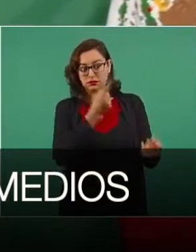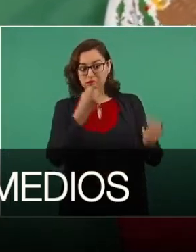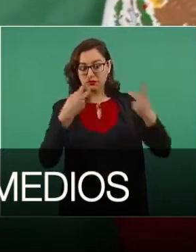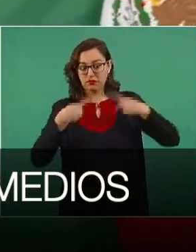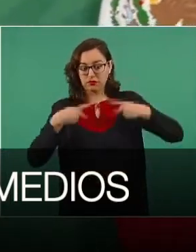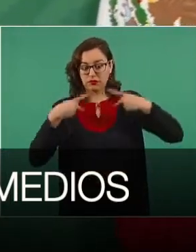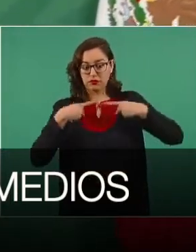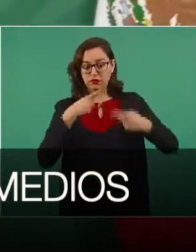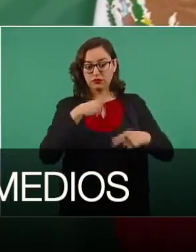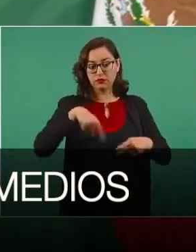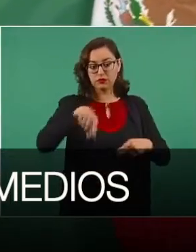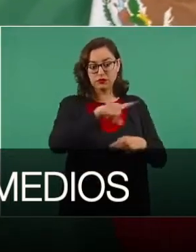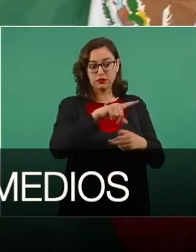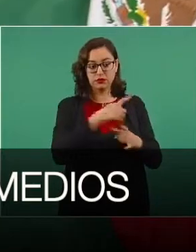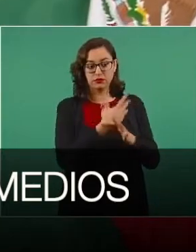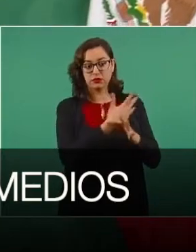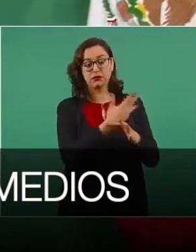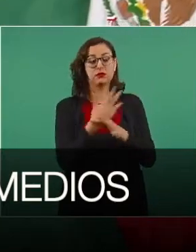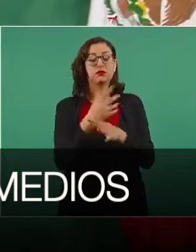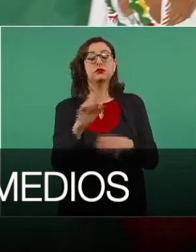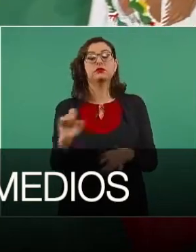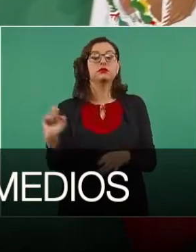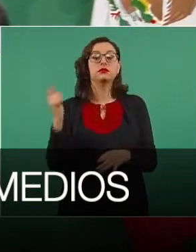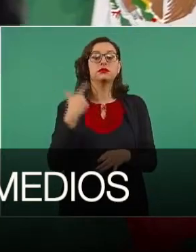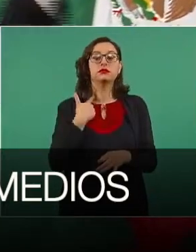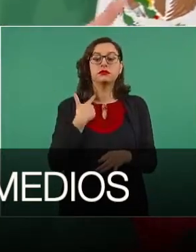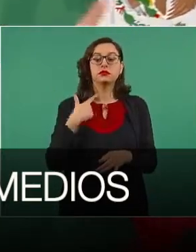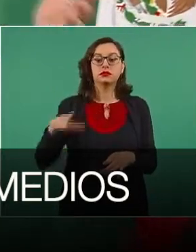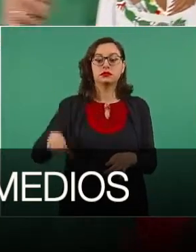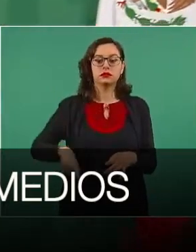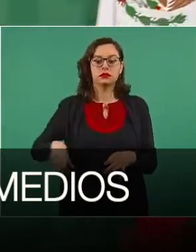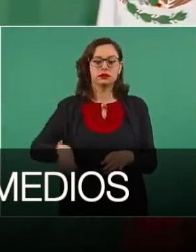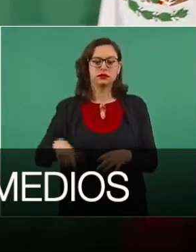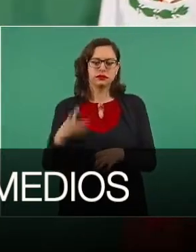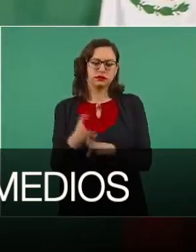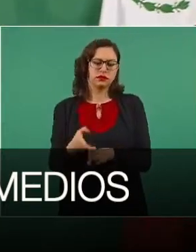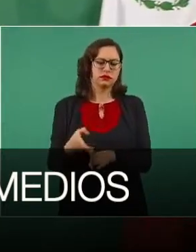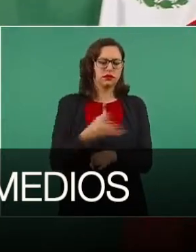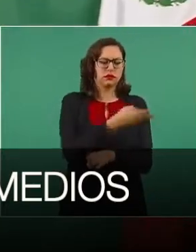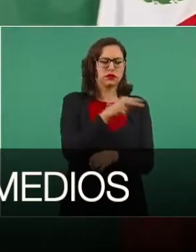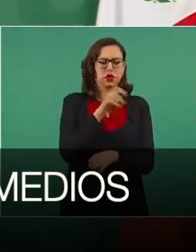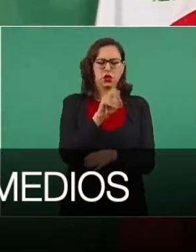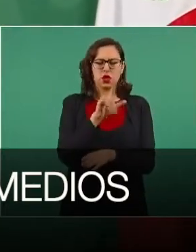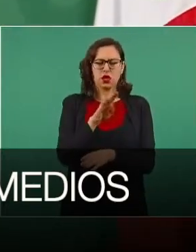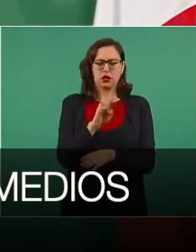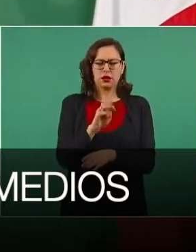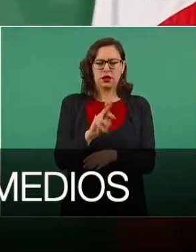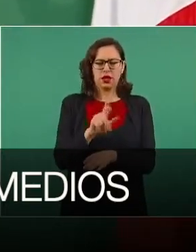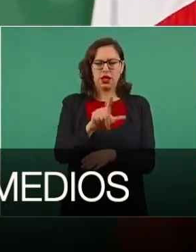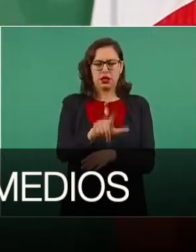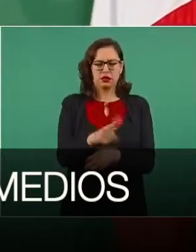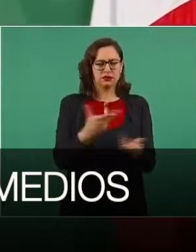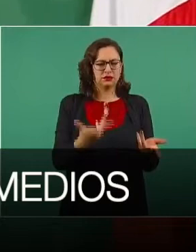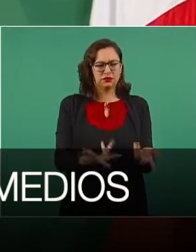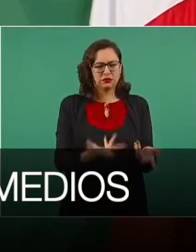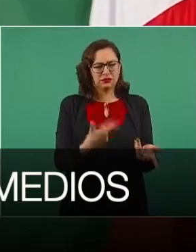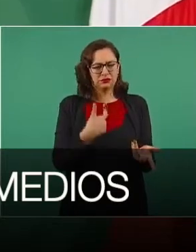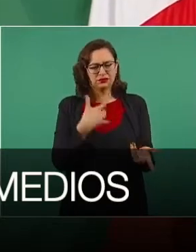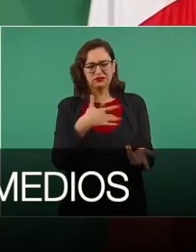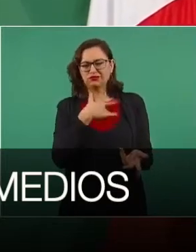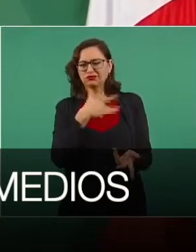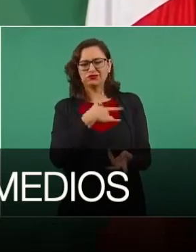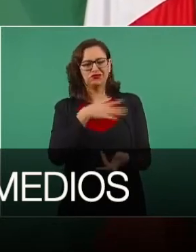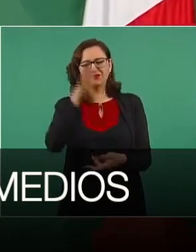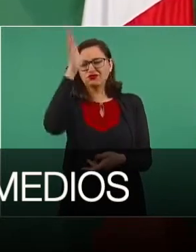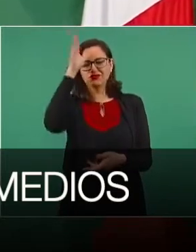amarillismo, señaló el presidente Andrés Manuel López Obrador. Esto cuando faltan 9 días de la elección más grande de la historia reciente de